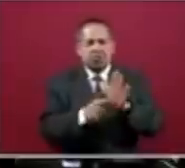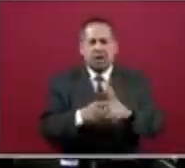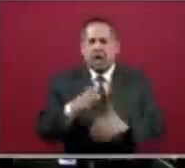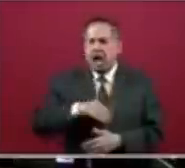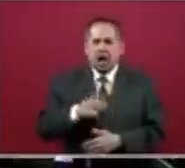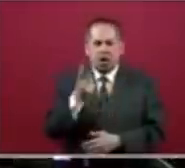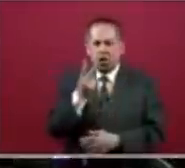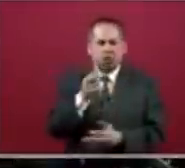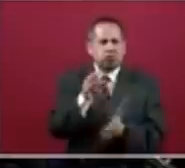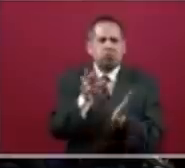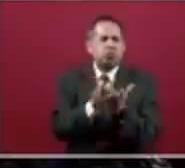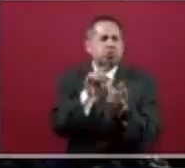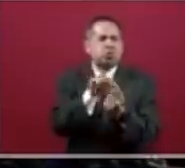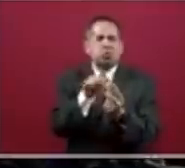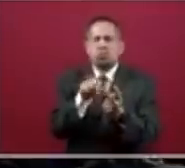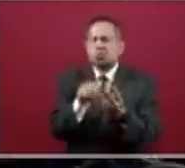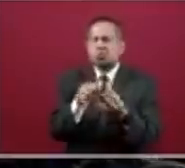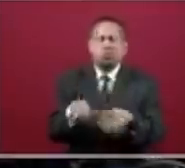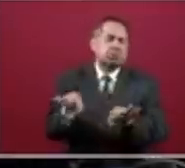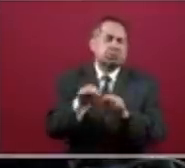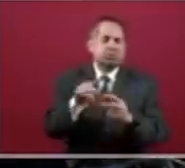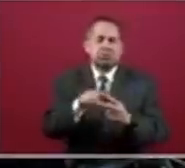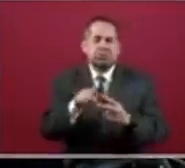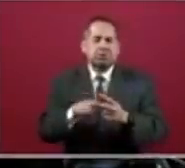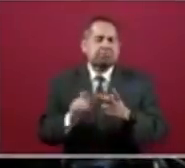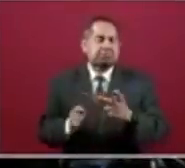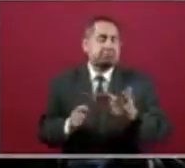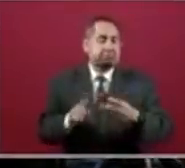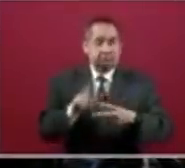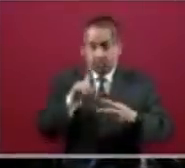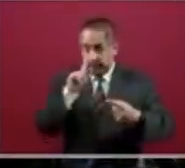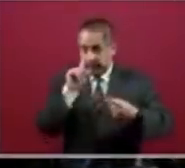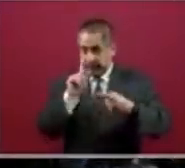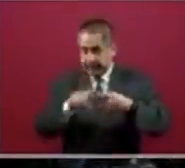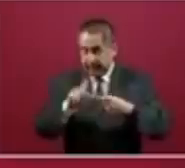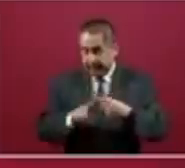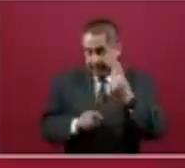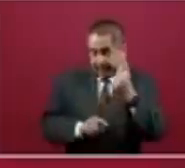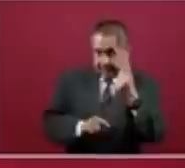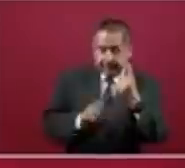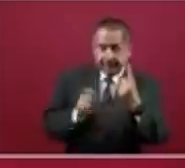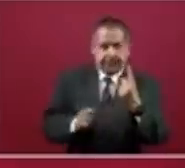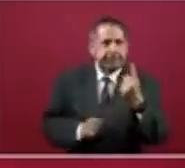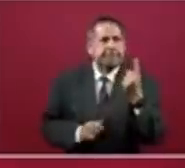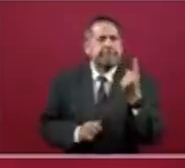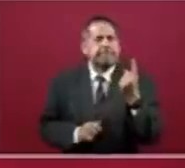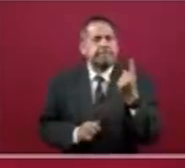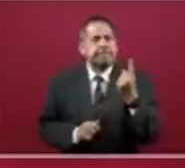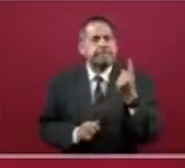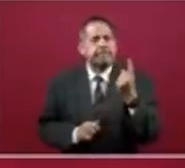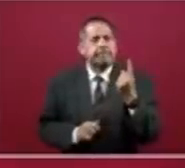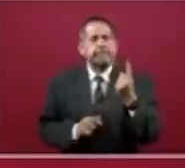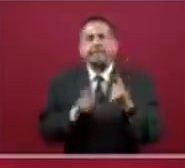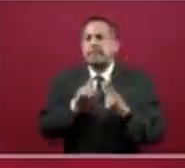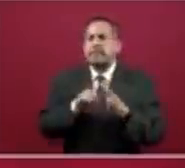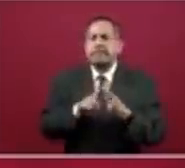datos que son importantes. Uno, que no